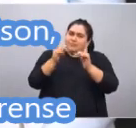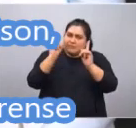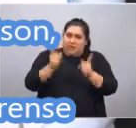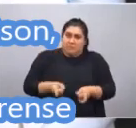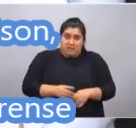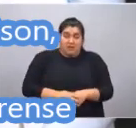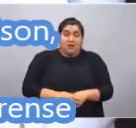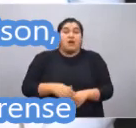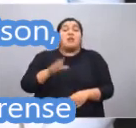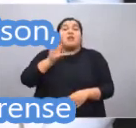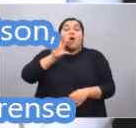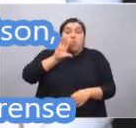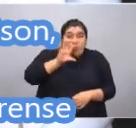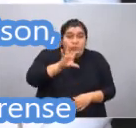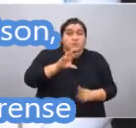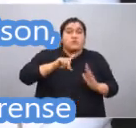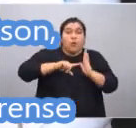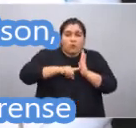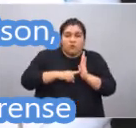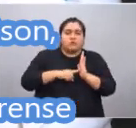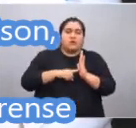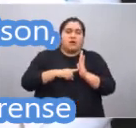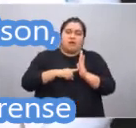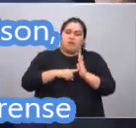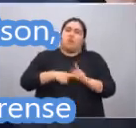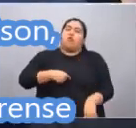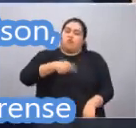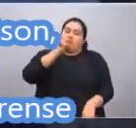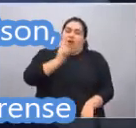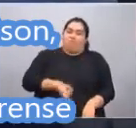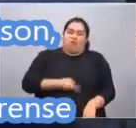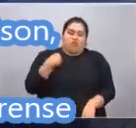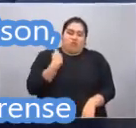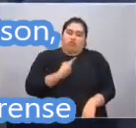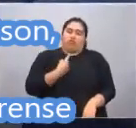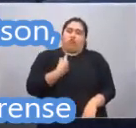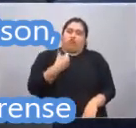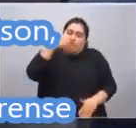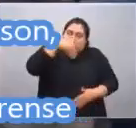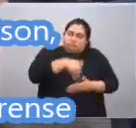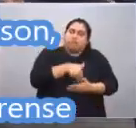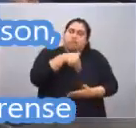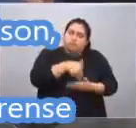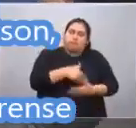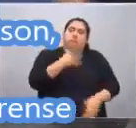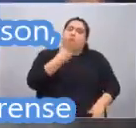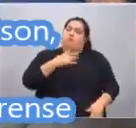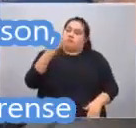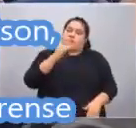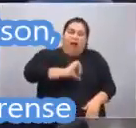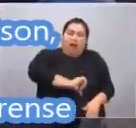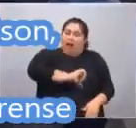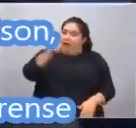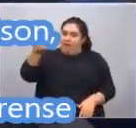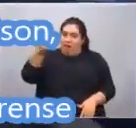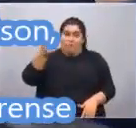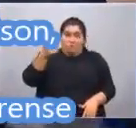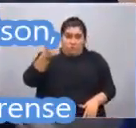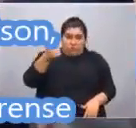en la provincia de Buenos Aires también fuimos a elecciones y ganamos las